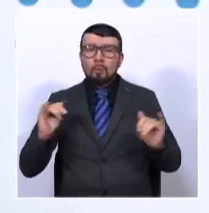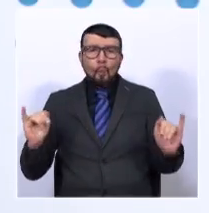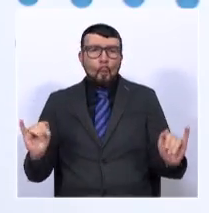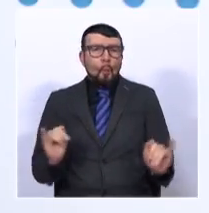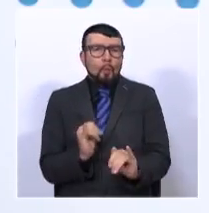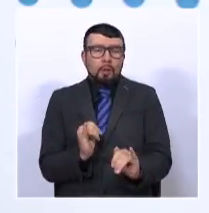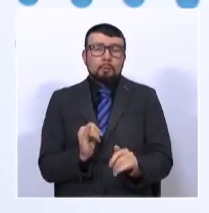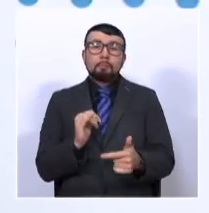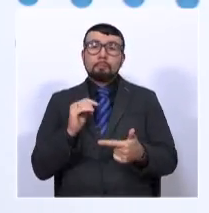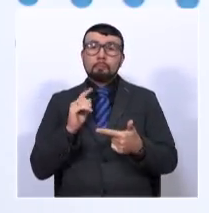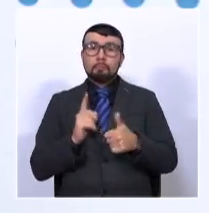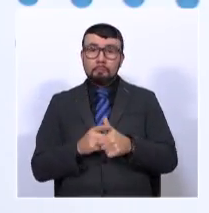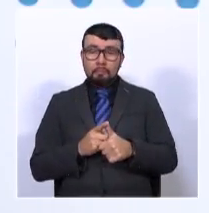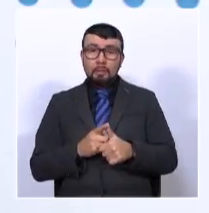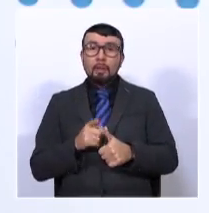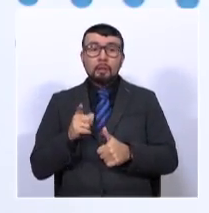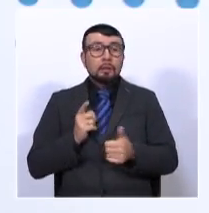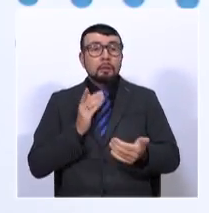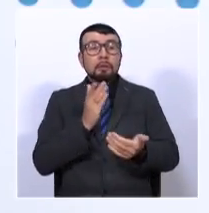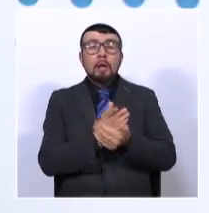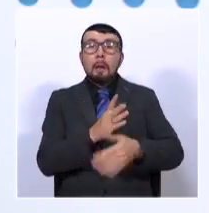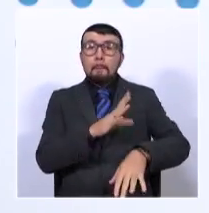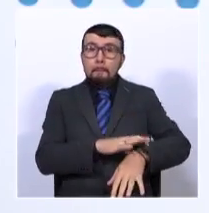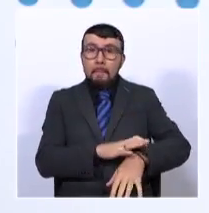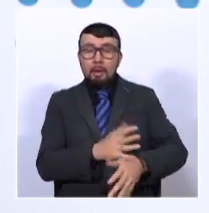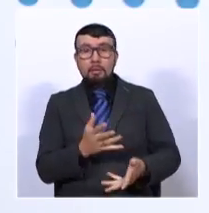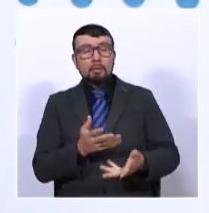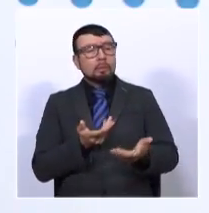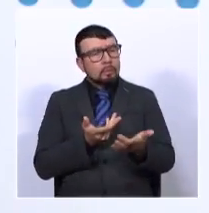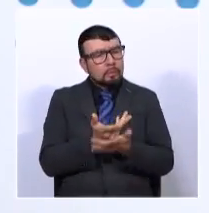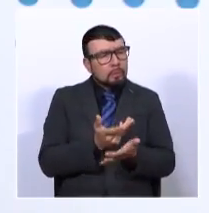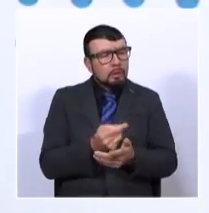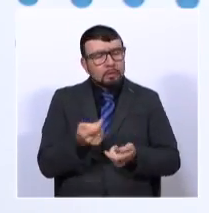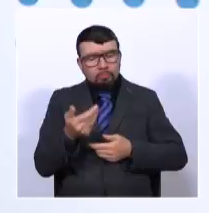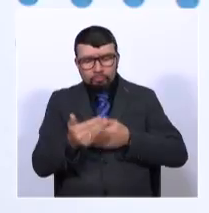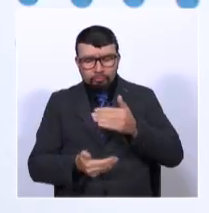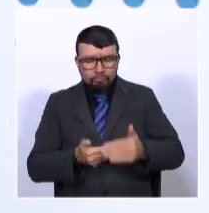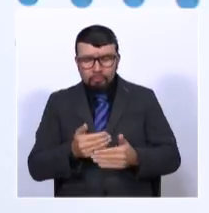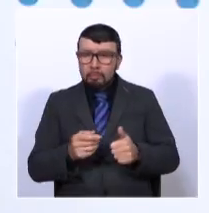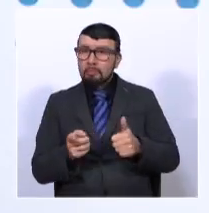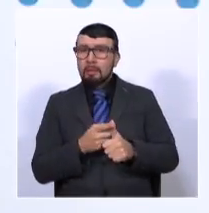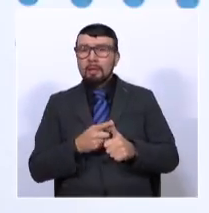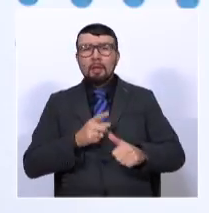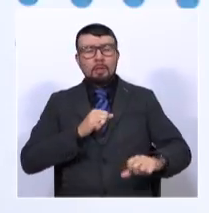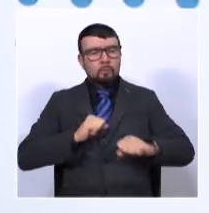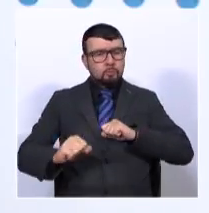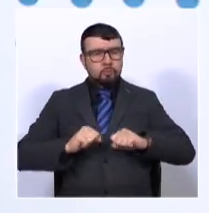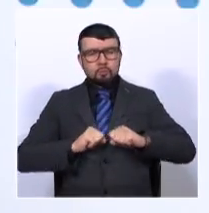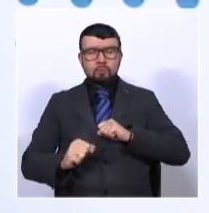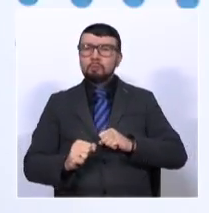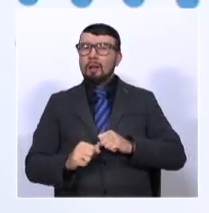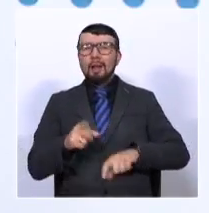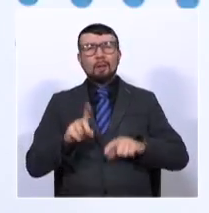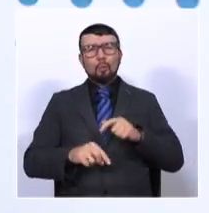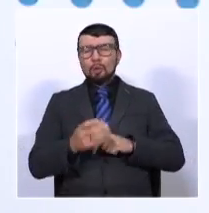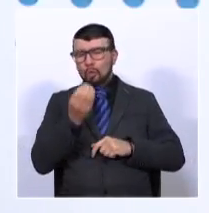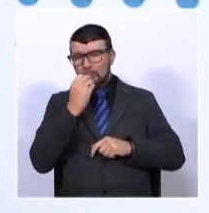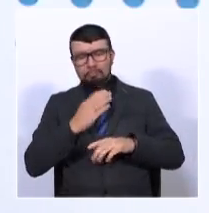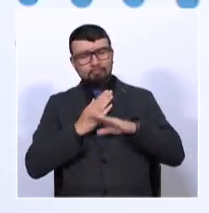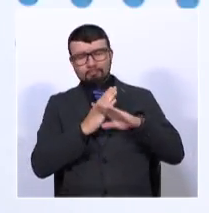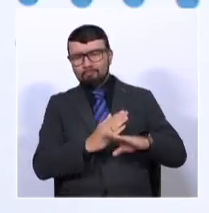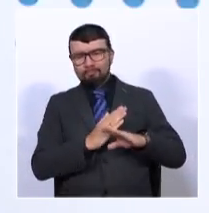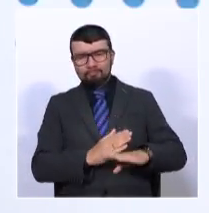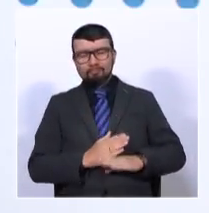su médico, nutricionista, entrar en un proceso de ejercicio, de dieta, de nutrición,